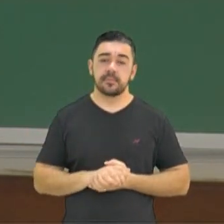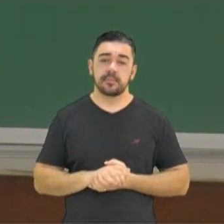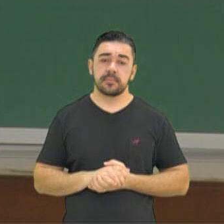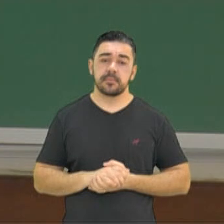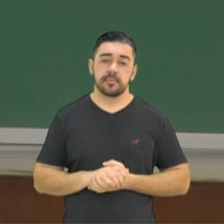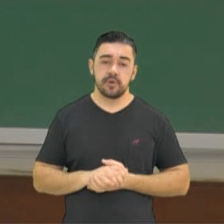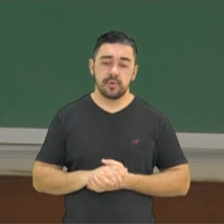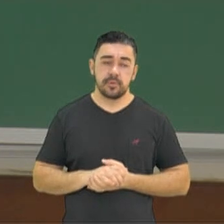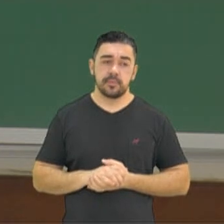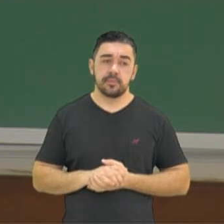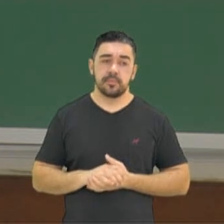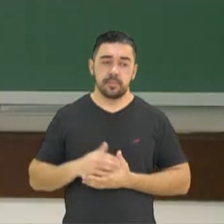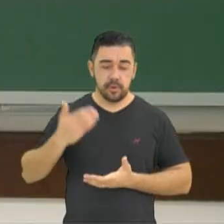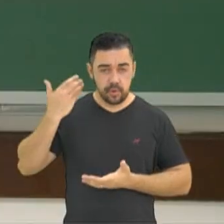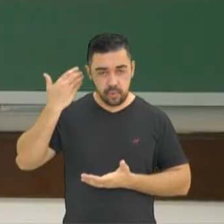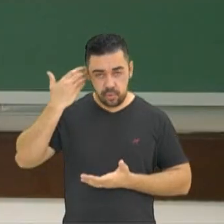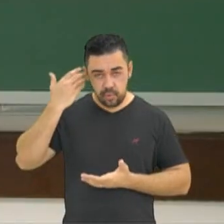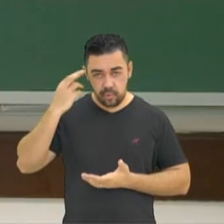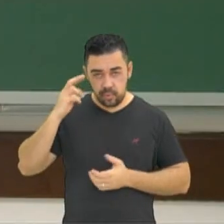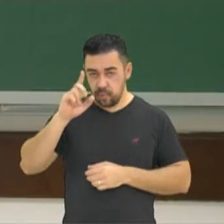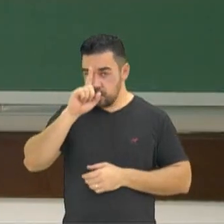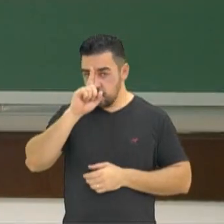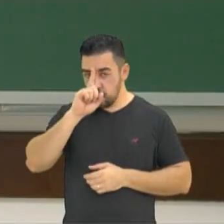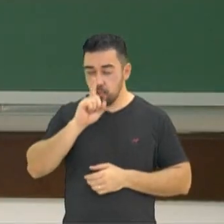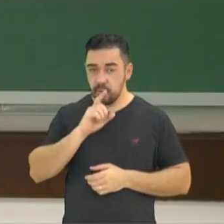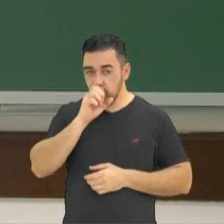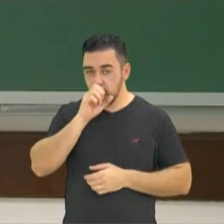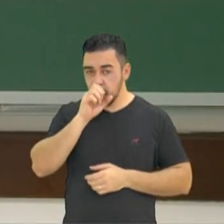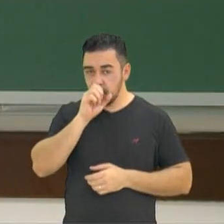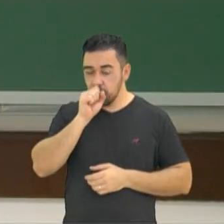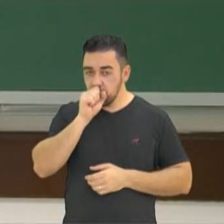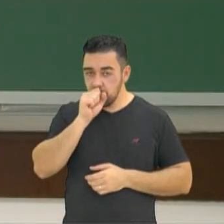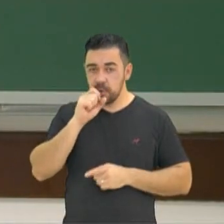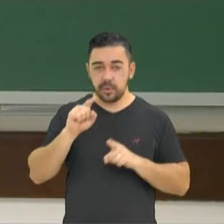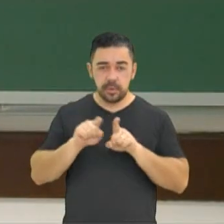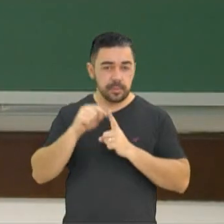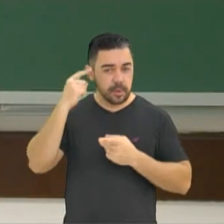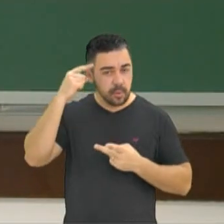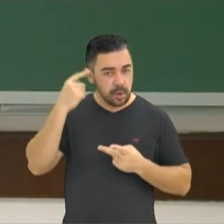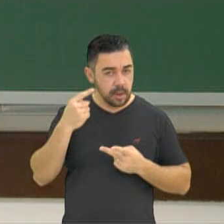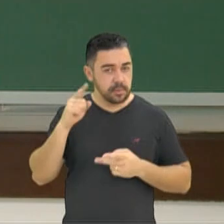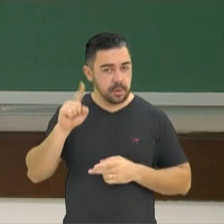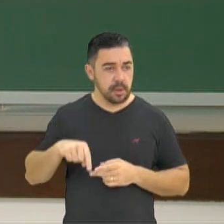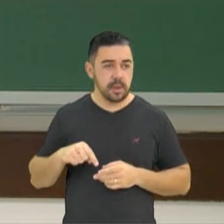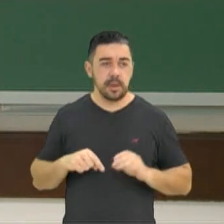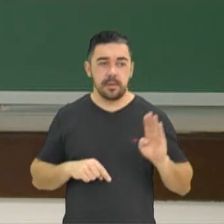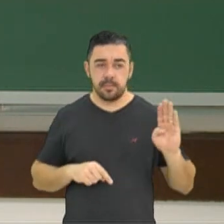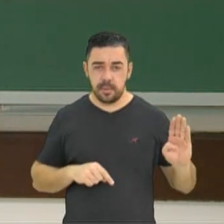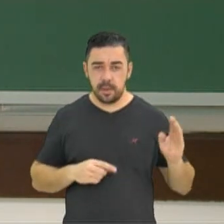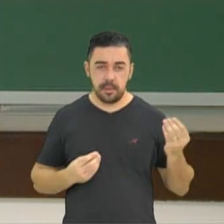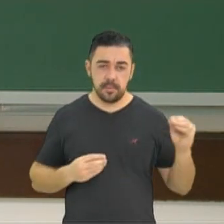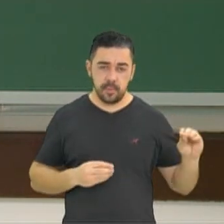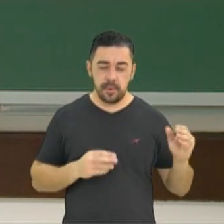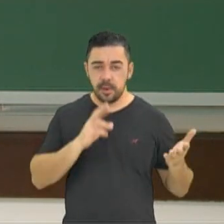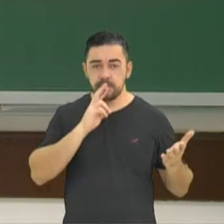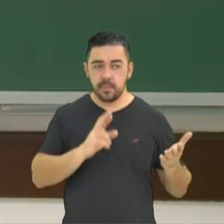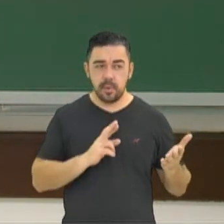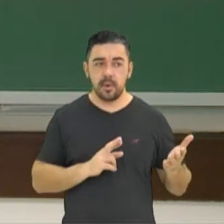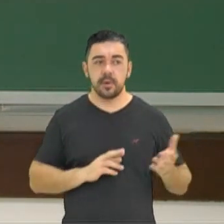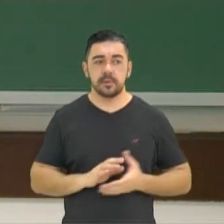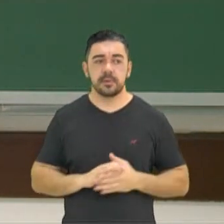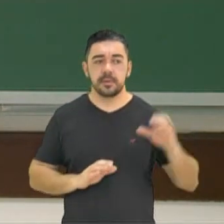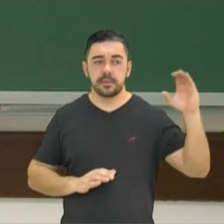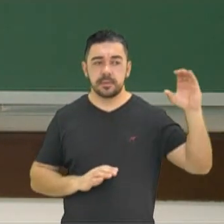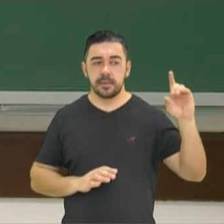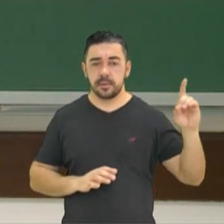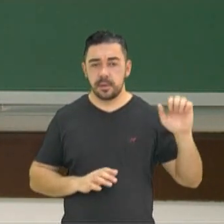Carla tem o cabelo ruivo e enrolado, tá? Lá B. Entonces, nuestras respostas quedaram